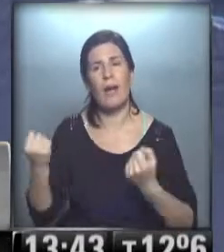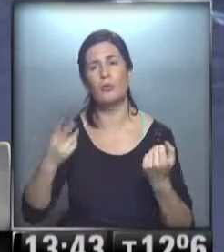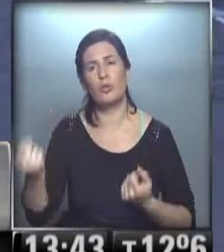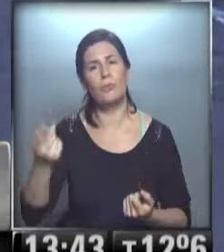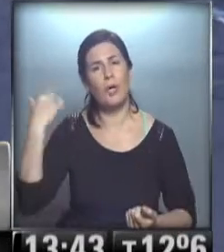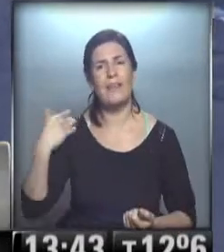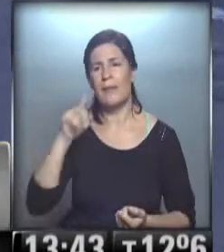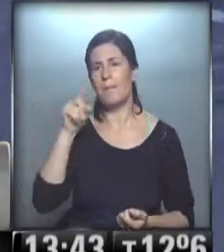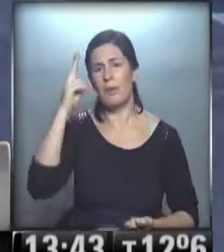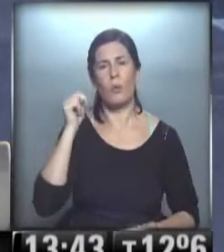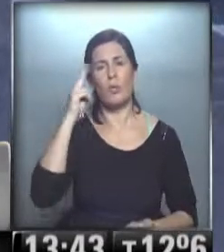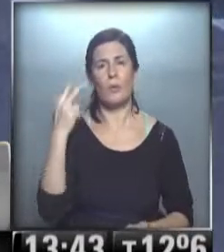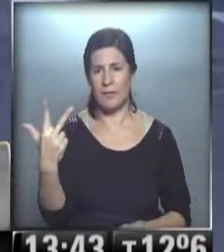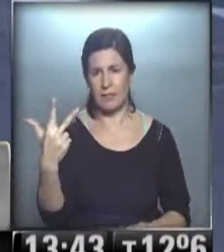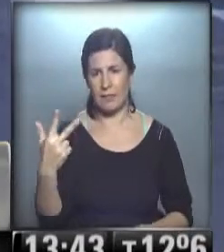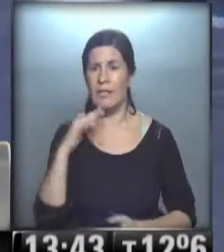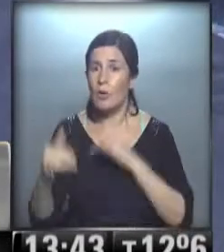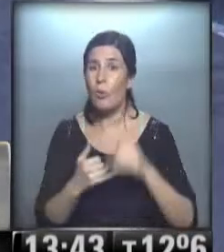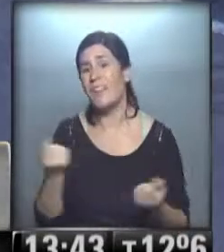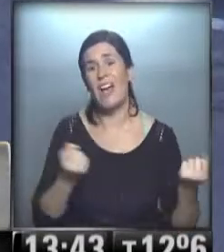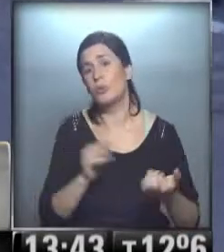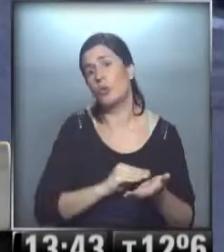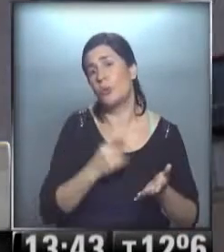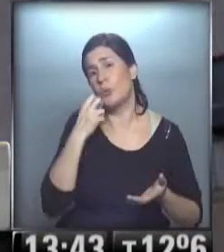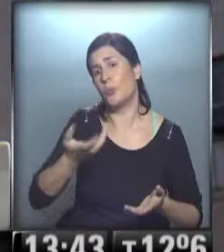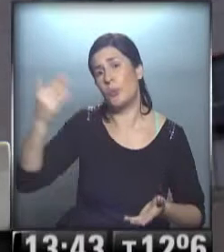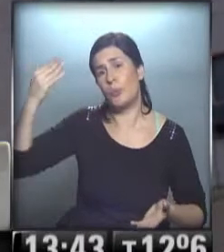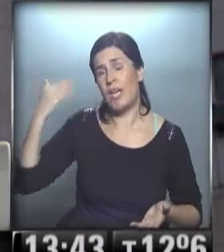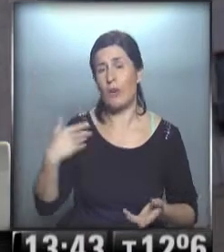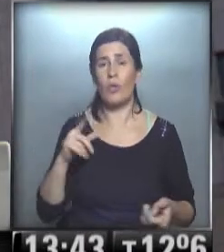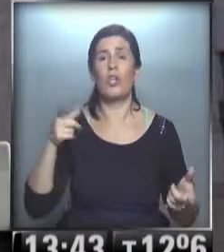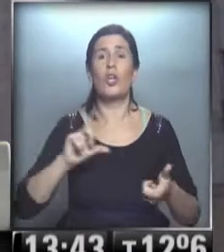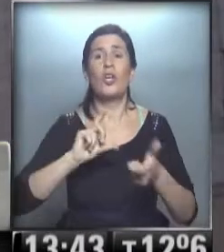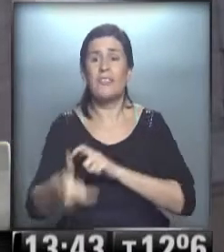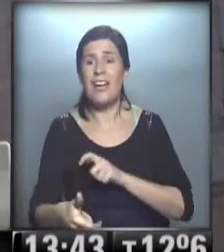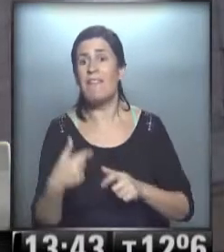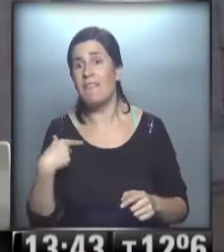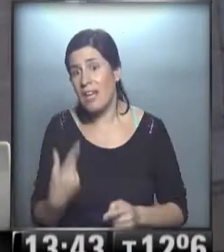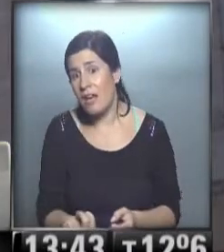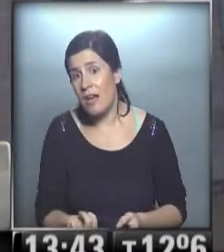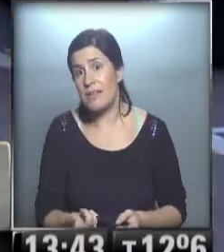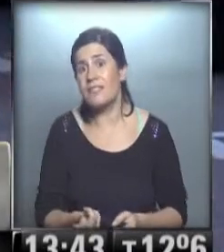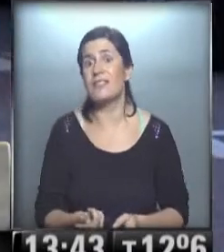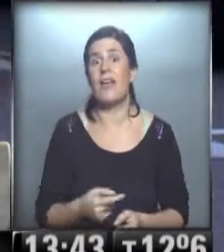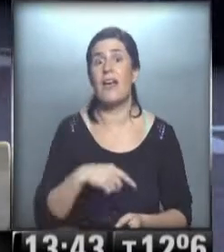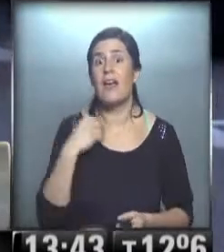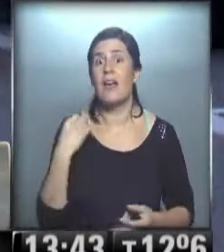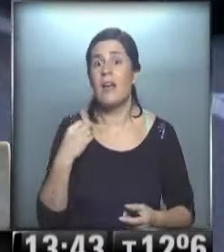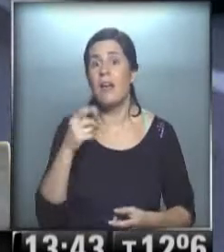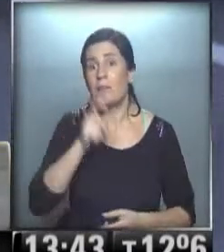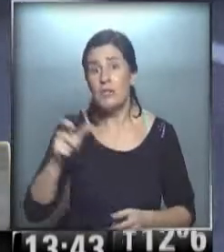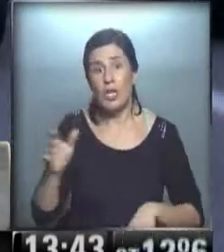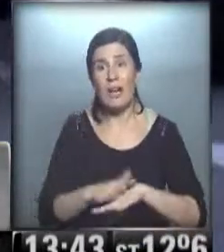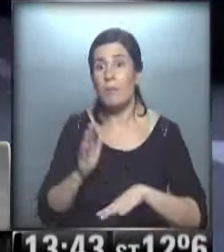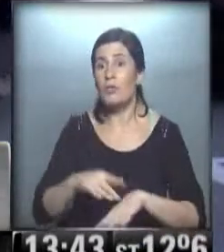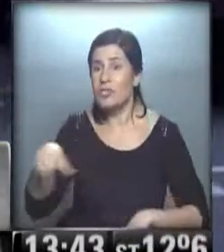93 y aseguró que como el vehículo era usado al realizarse la transferencia a su nombre, los gestores encargados falsificaron la firma y